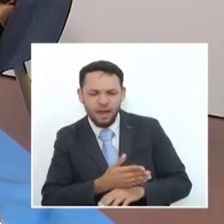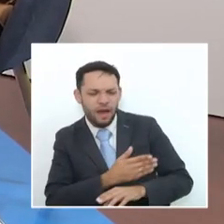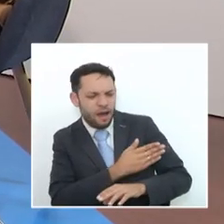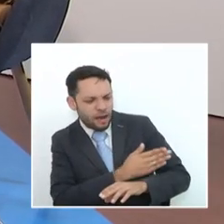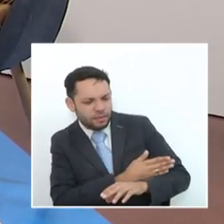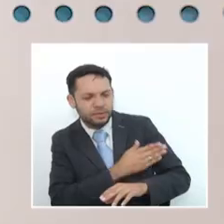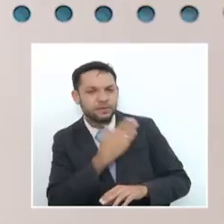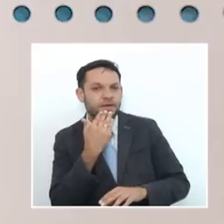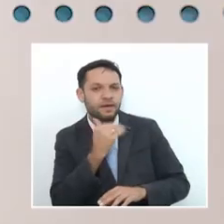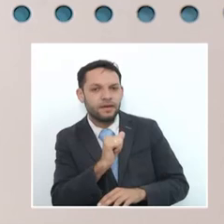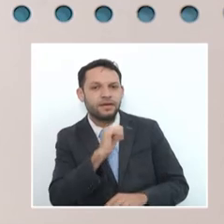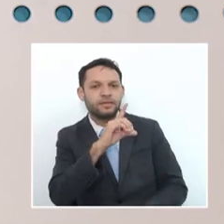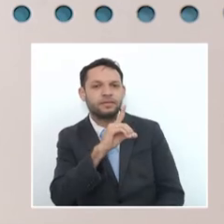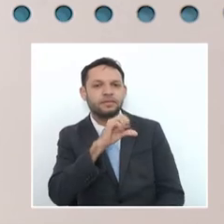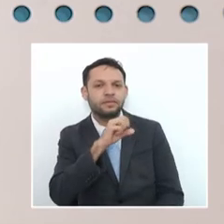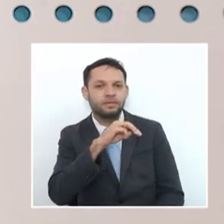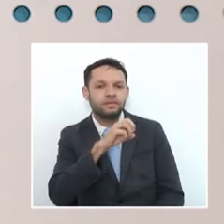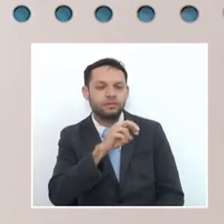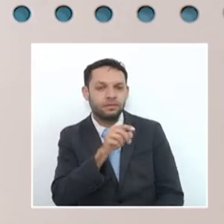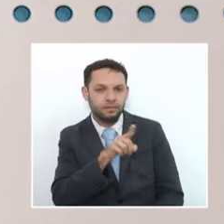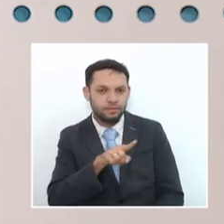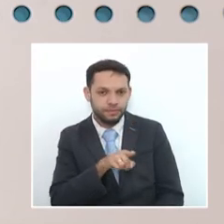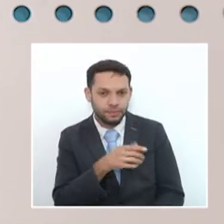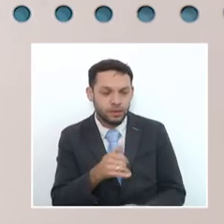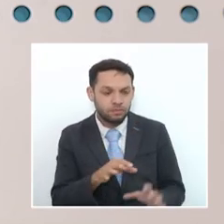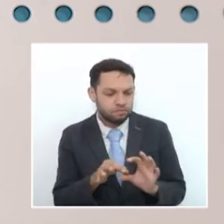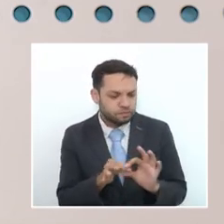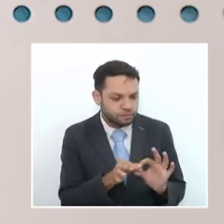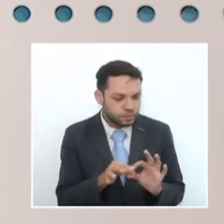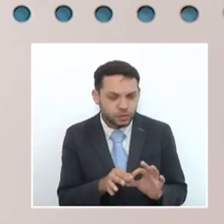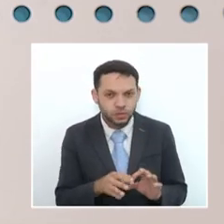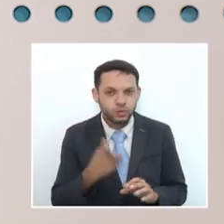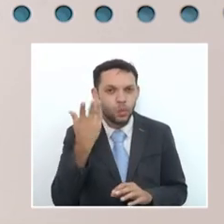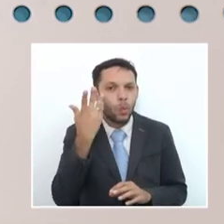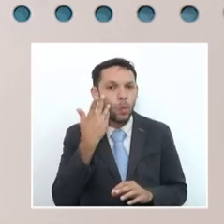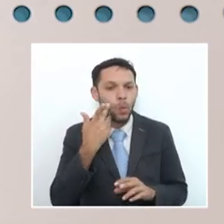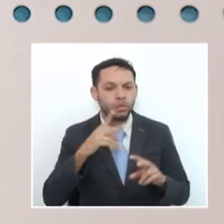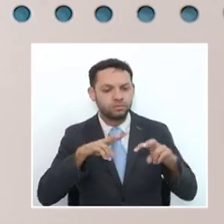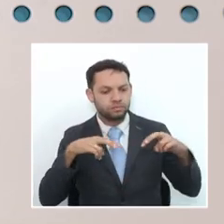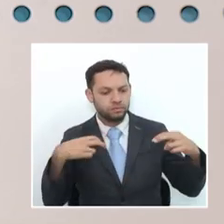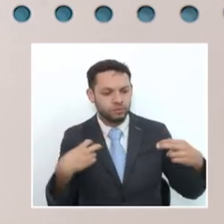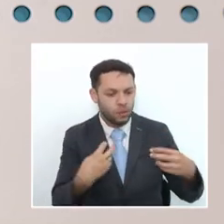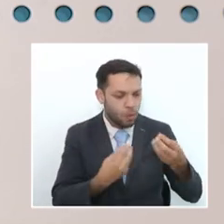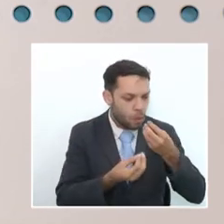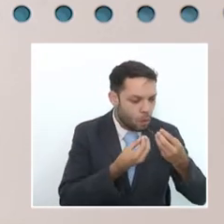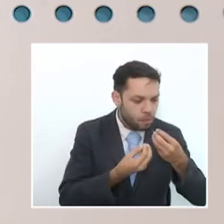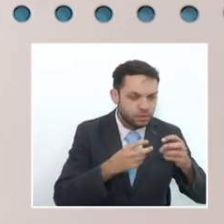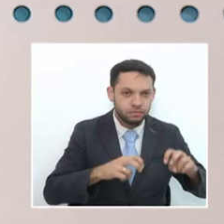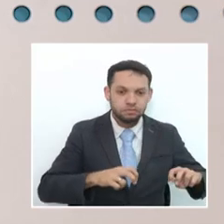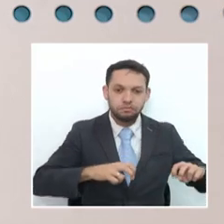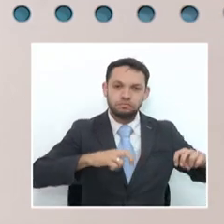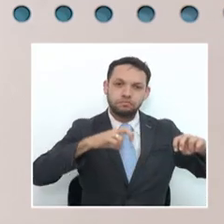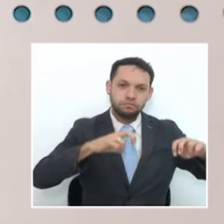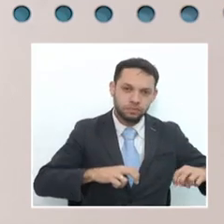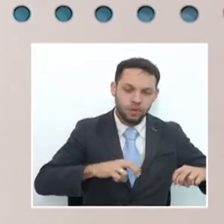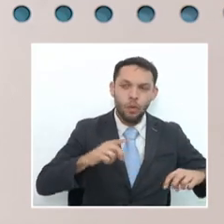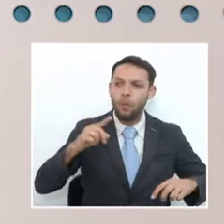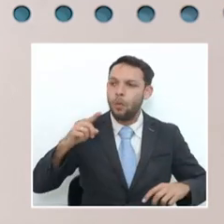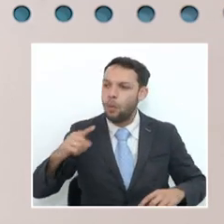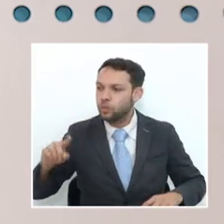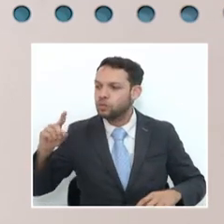que trabaja con nosotros. Diario almuerzo con una persona que trabaja con nosotros, una persona diferente,